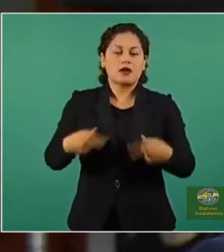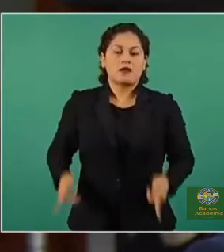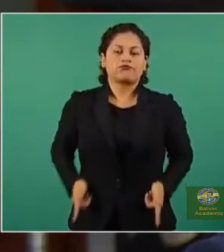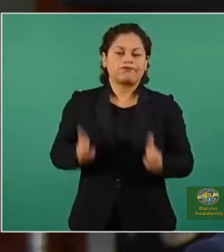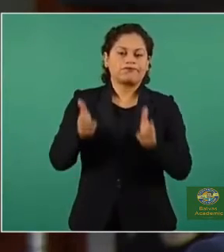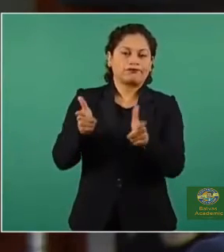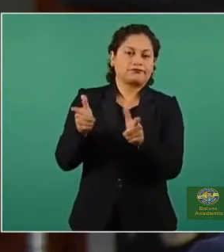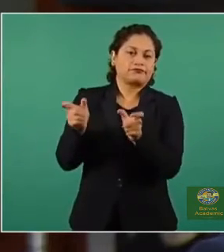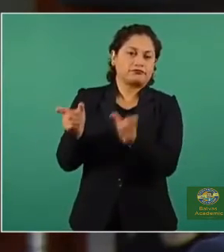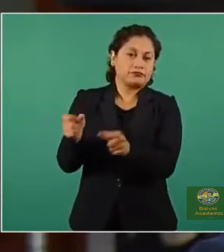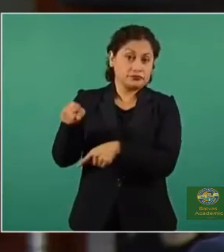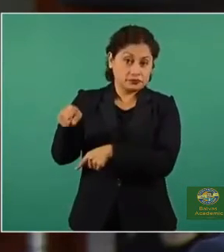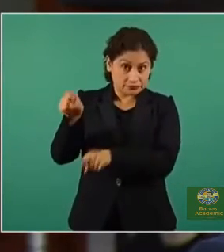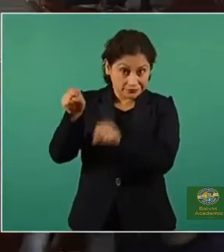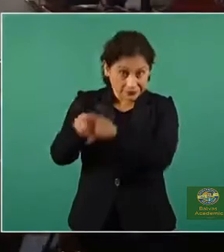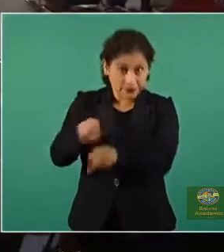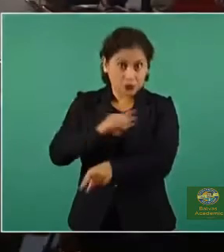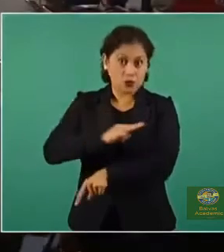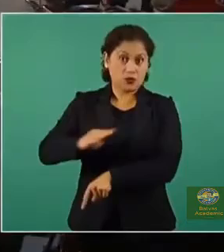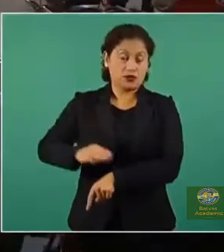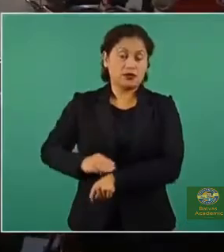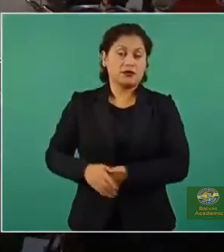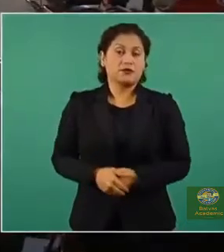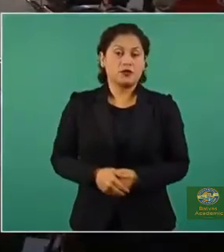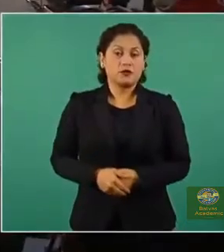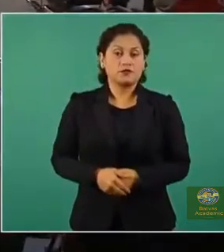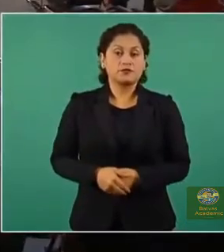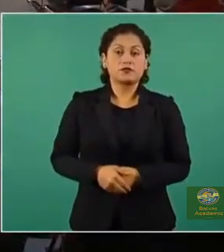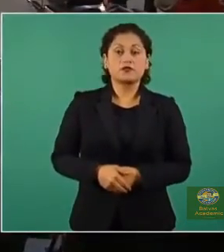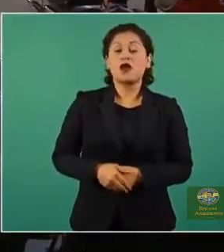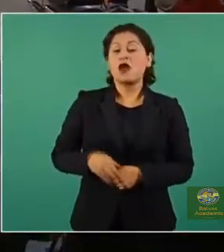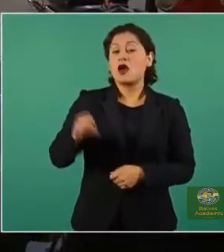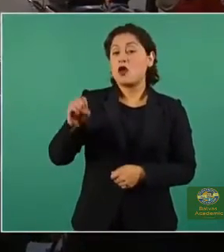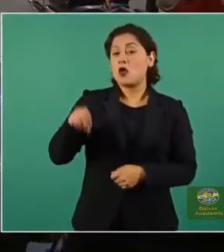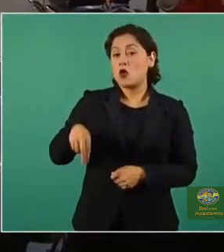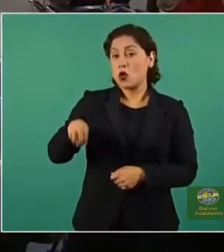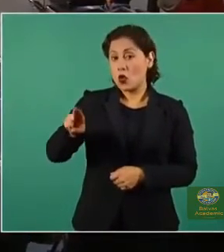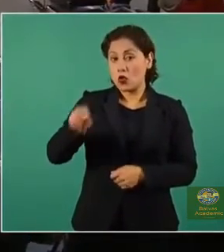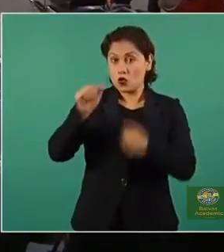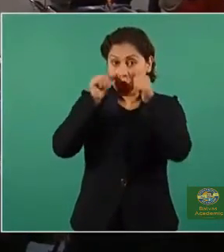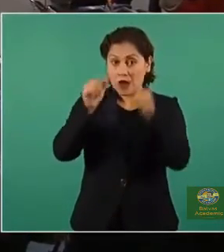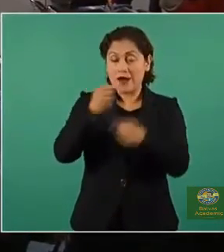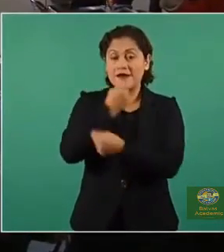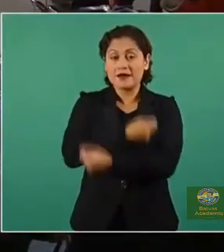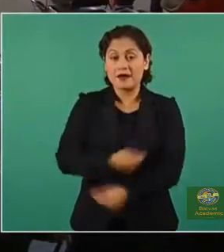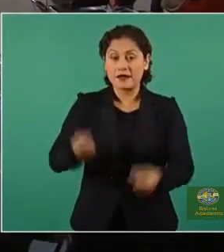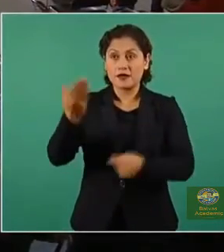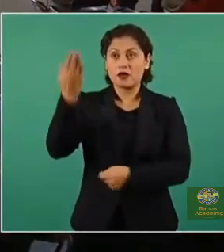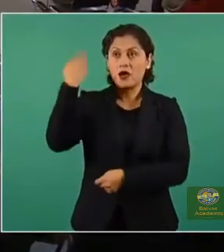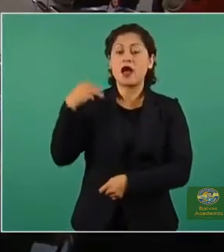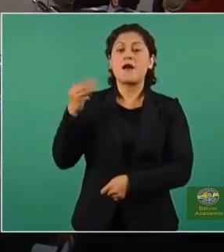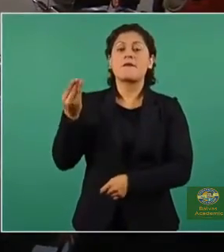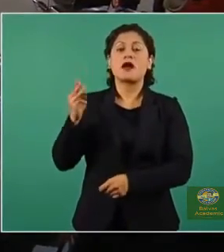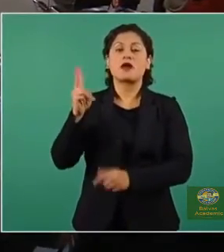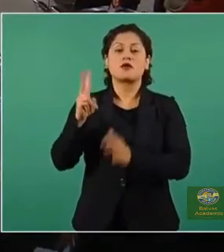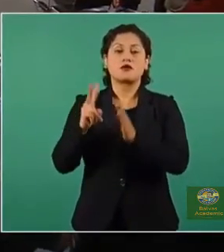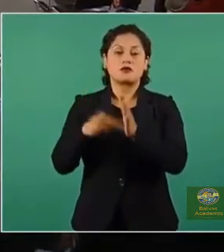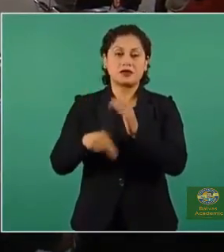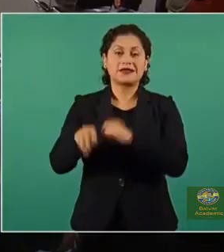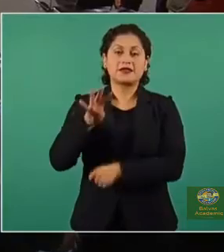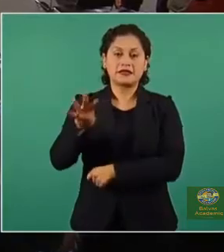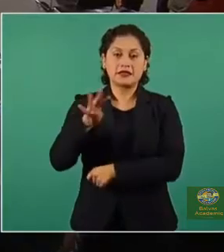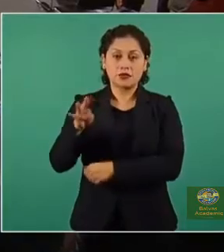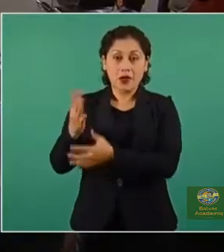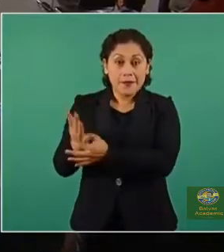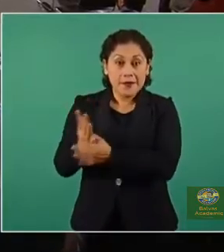Quechultenango. Datos del Fondo de las Naciones Unidas para la Infancia, difundidos en mayo de 2019, advirtieron